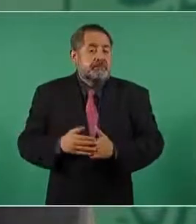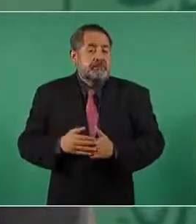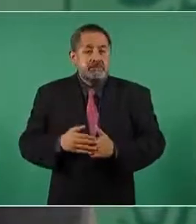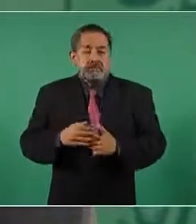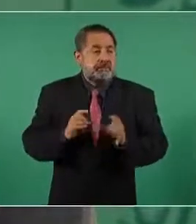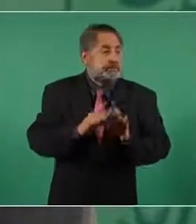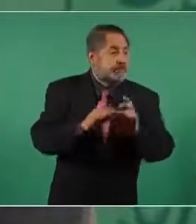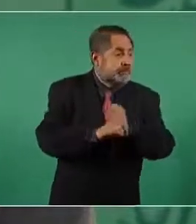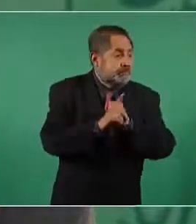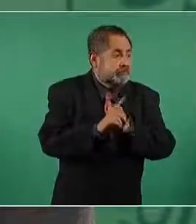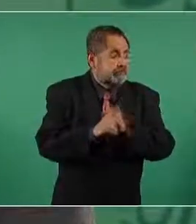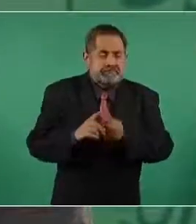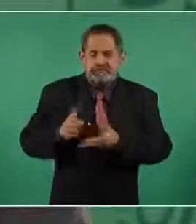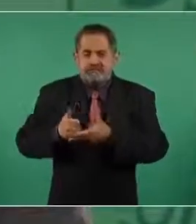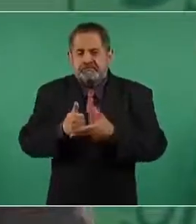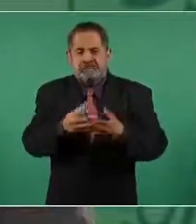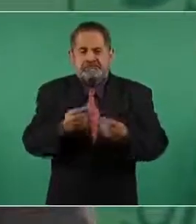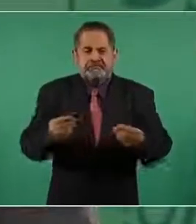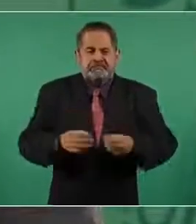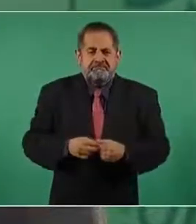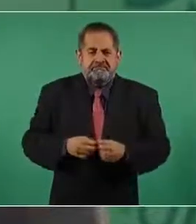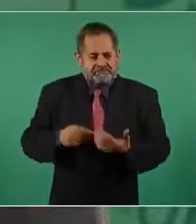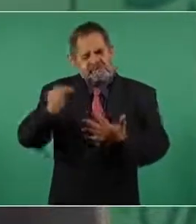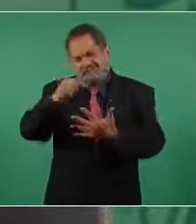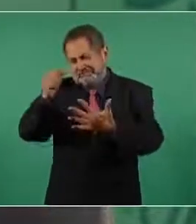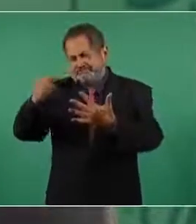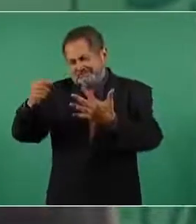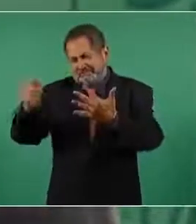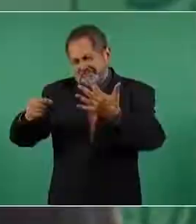atender problemas. Y así muchos otros.